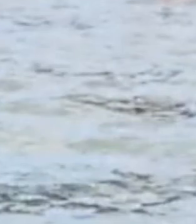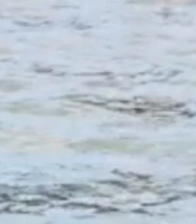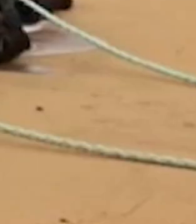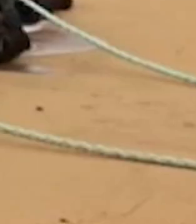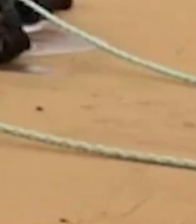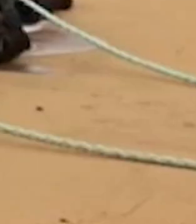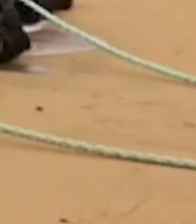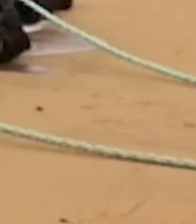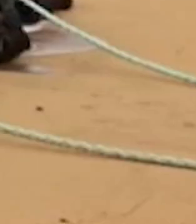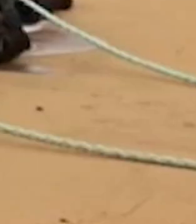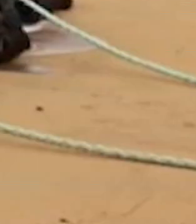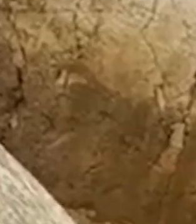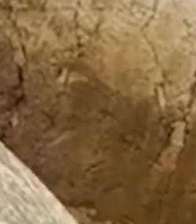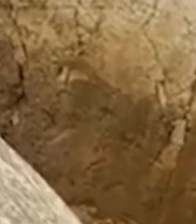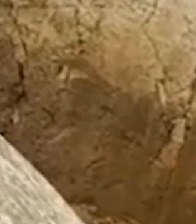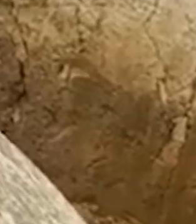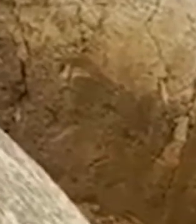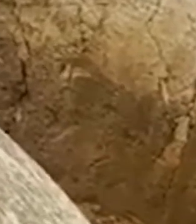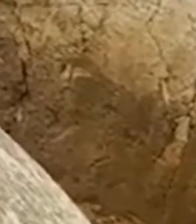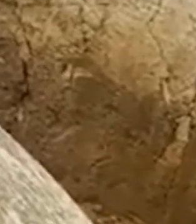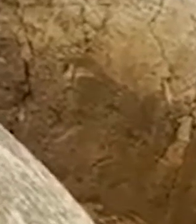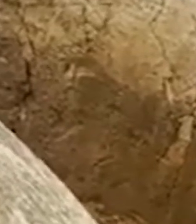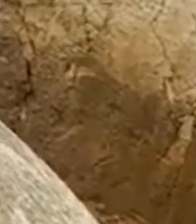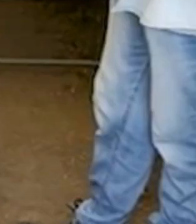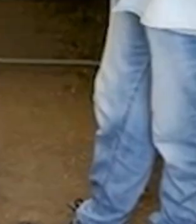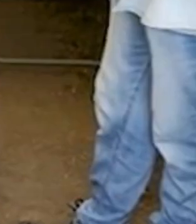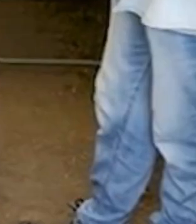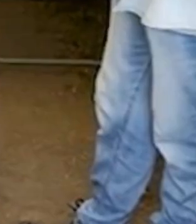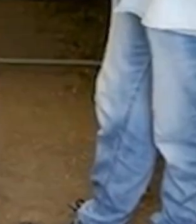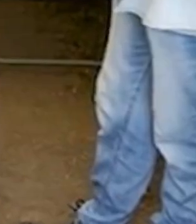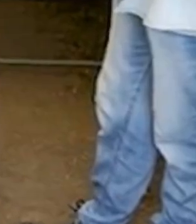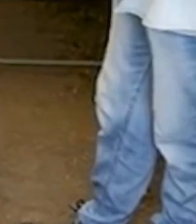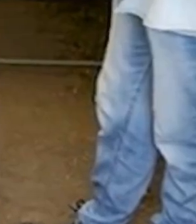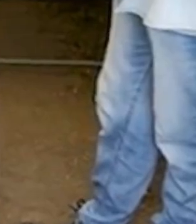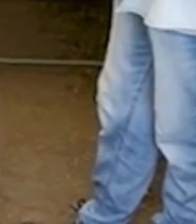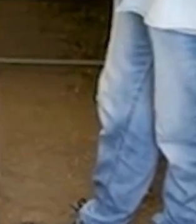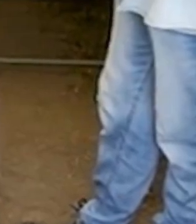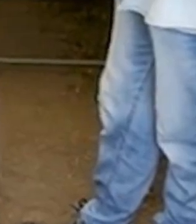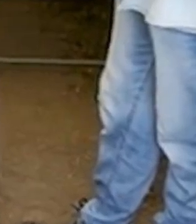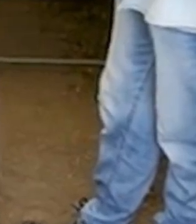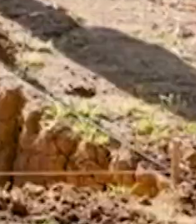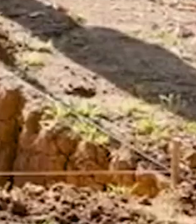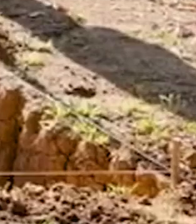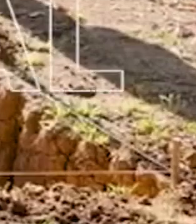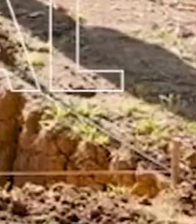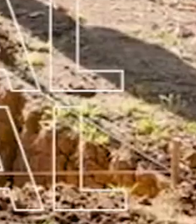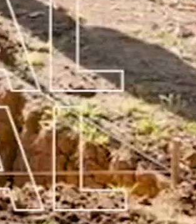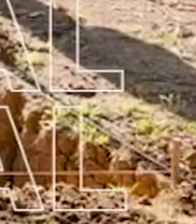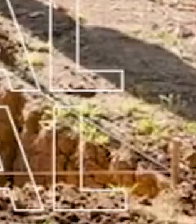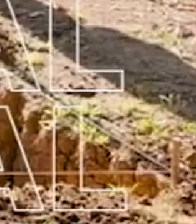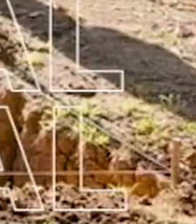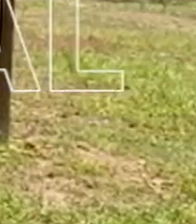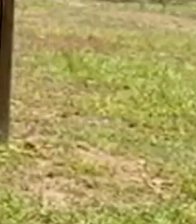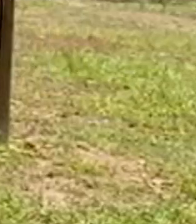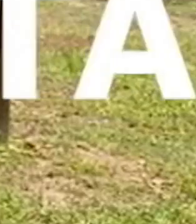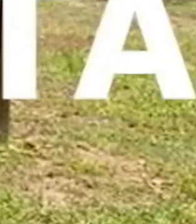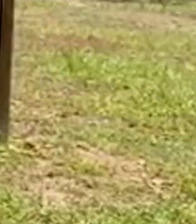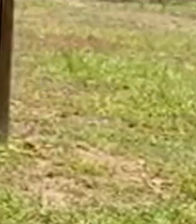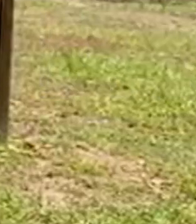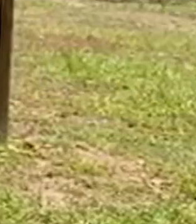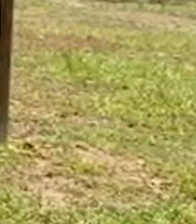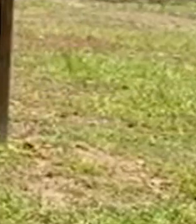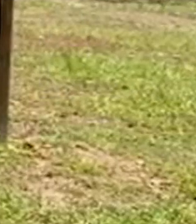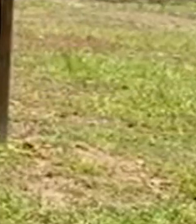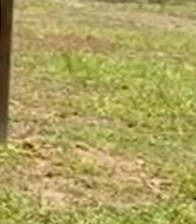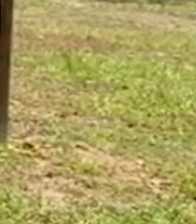patrimonio subacuático y la restauración de las esferas de Finca 6 en Dominio Documental.